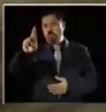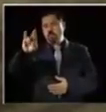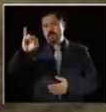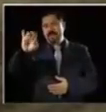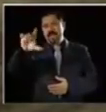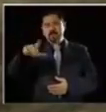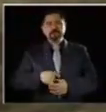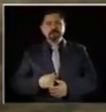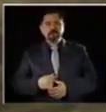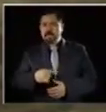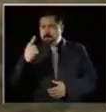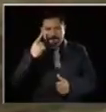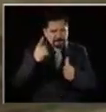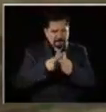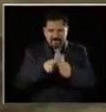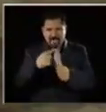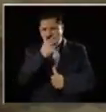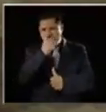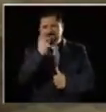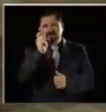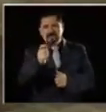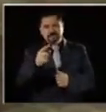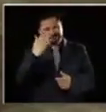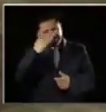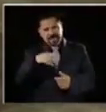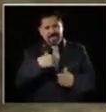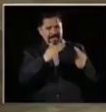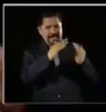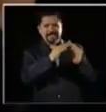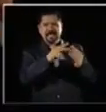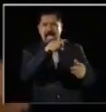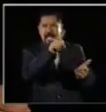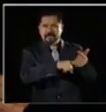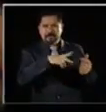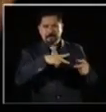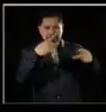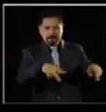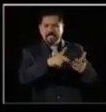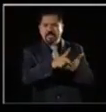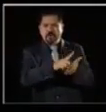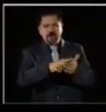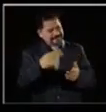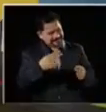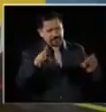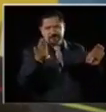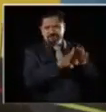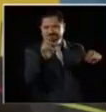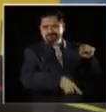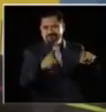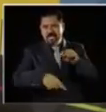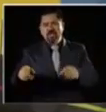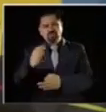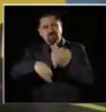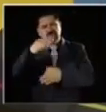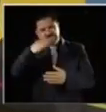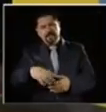primero que hay que hacer en Hermosillo es cerrar los tiraderos. Están vendiendo mucha droga, mucho cristal en las esquinas. Todo mundo lo sabe, menos el gobierno